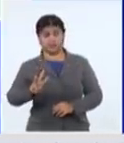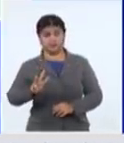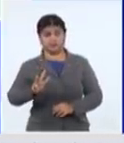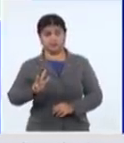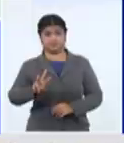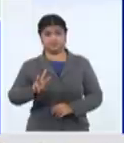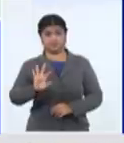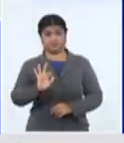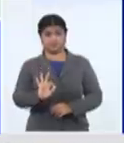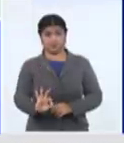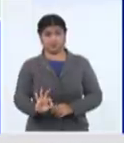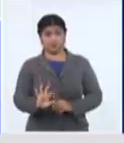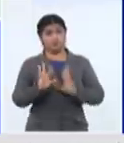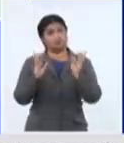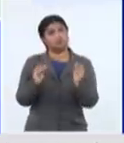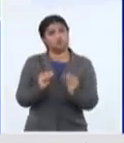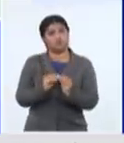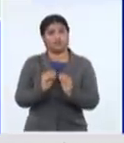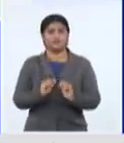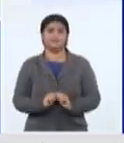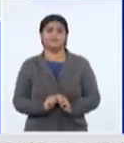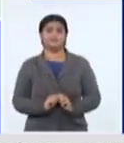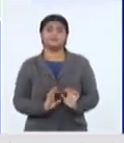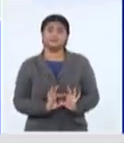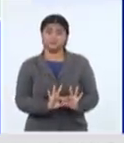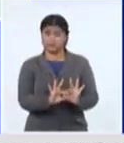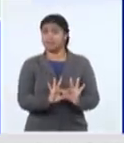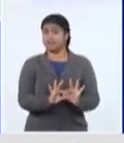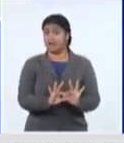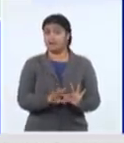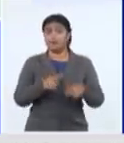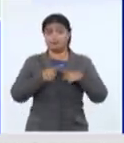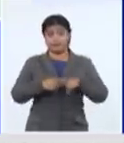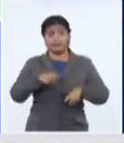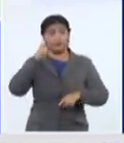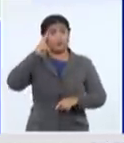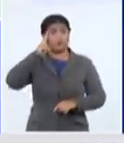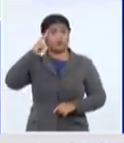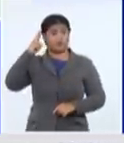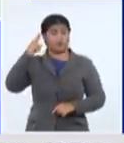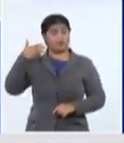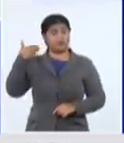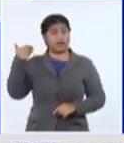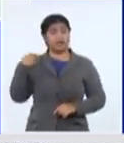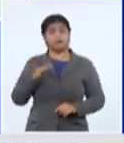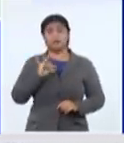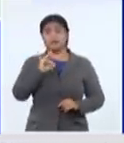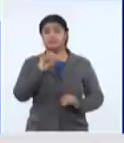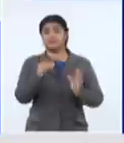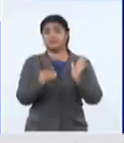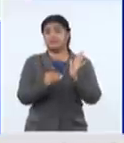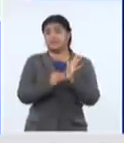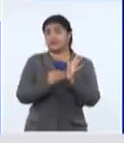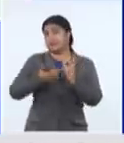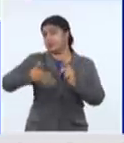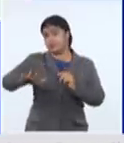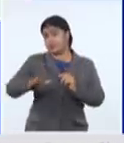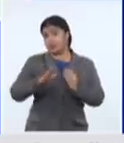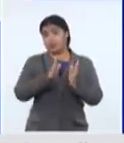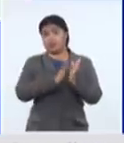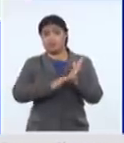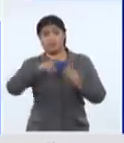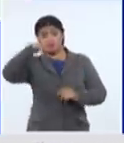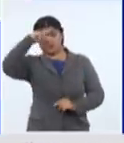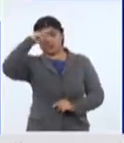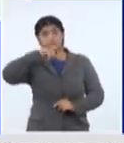resto importancia, aunque comparado con los 7.434 que tuvimos en el mes de septiembre, pues se